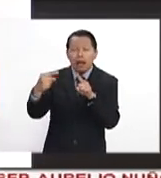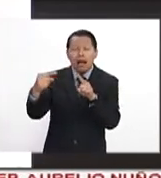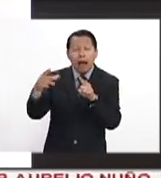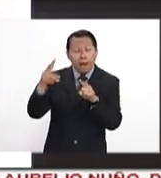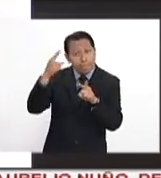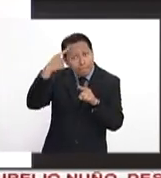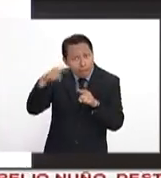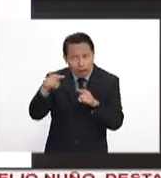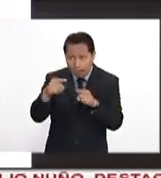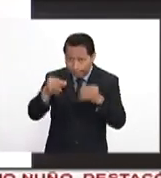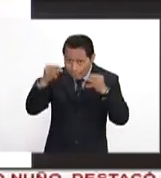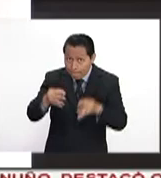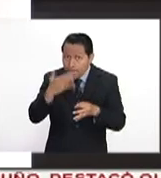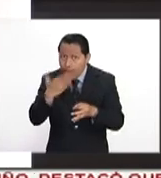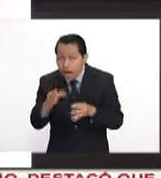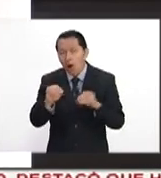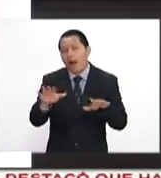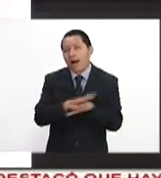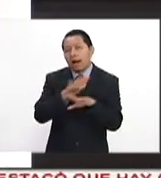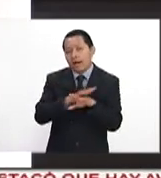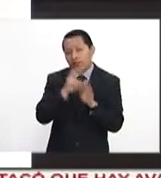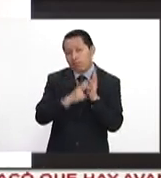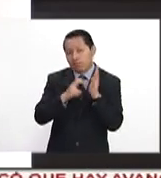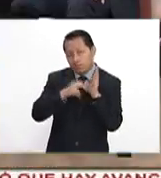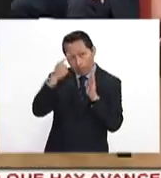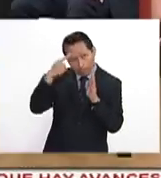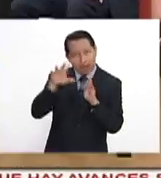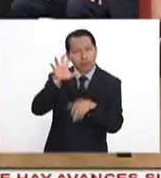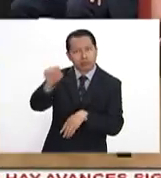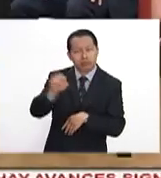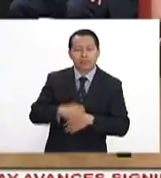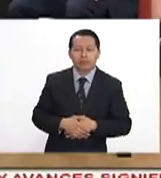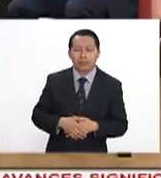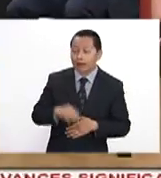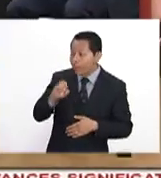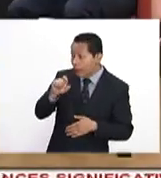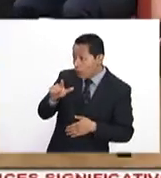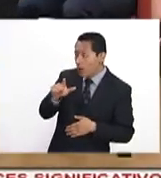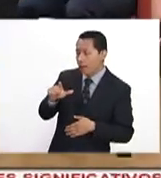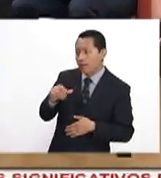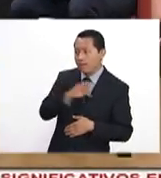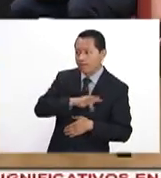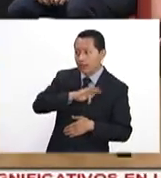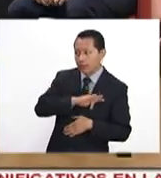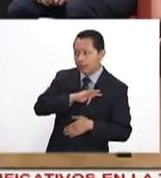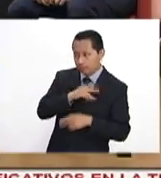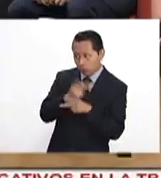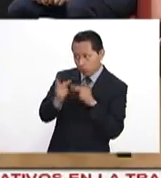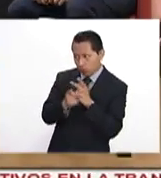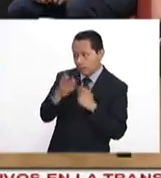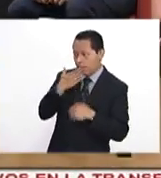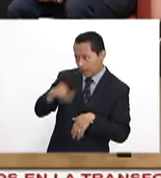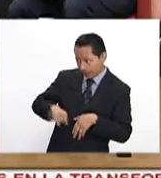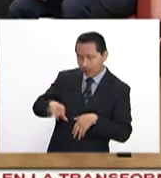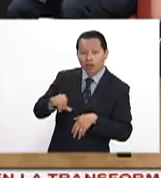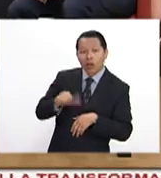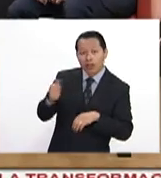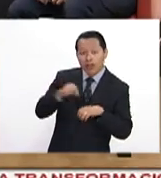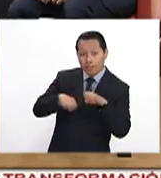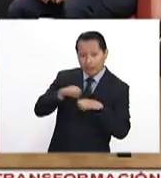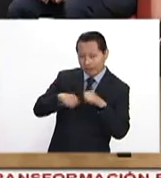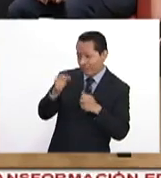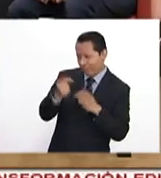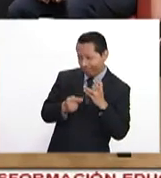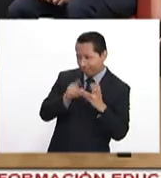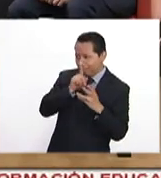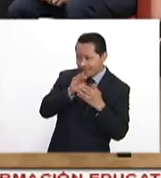los movimientos necesarios para llegar. Bueno. Pues Manuel Trevilla, muchas felicidades. Tu producto suena muy interesante. No hablamos de las otras empresas, pero seguramente